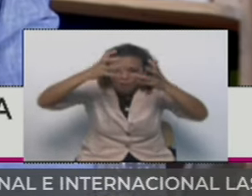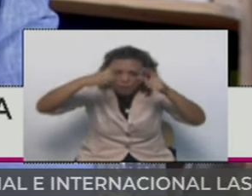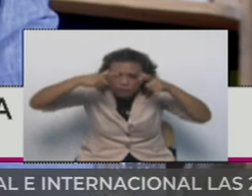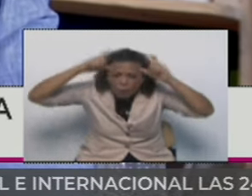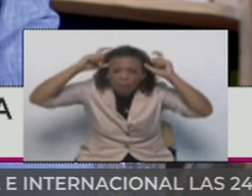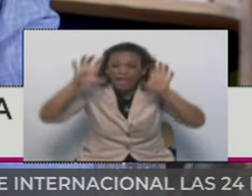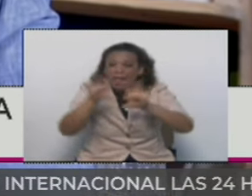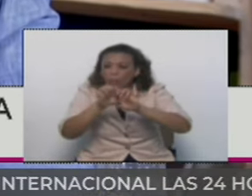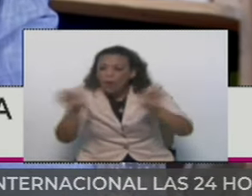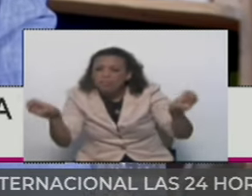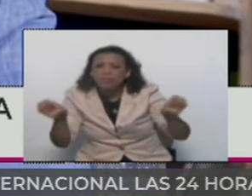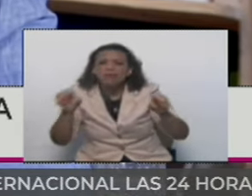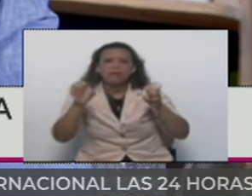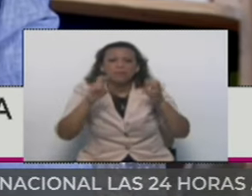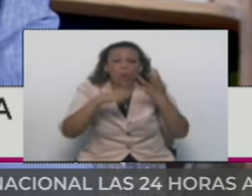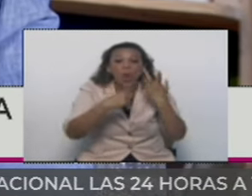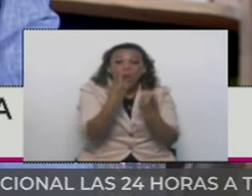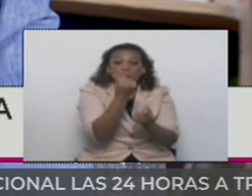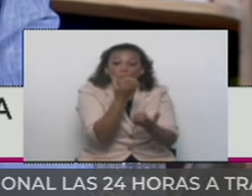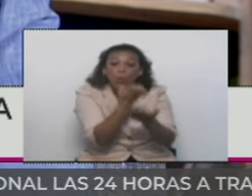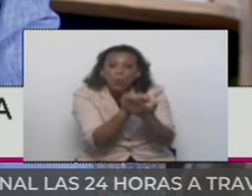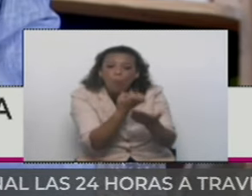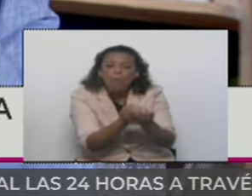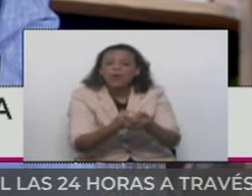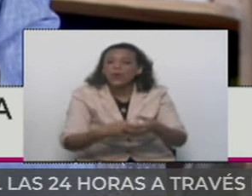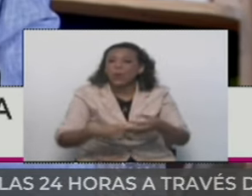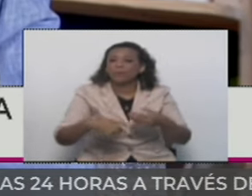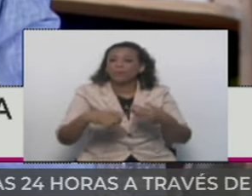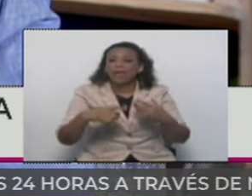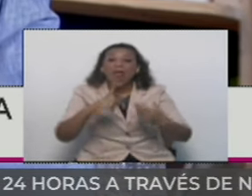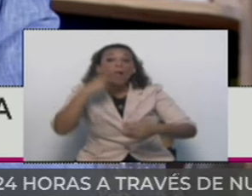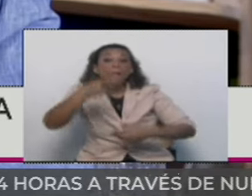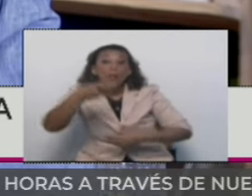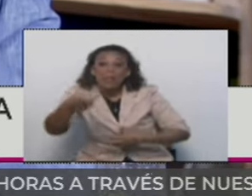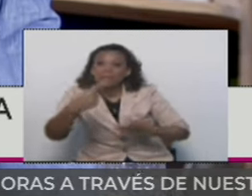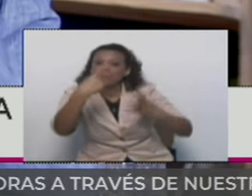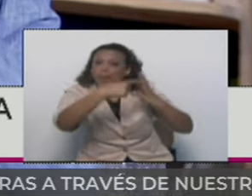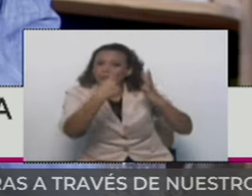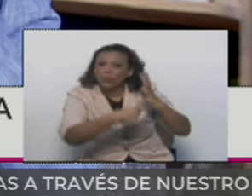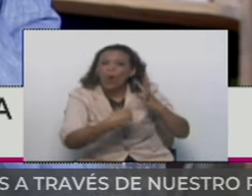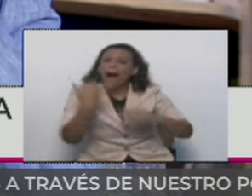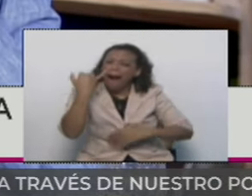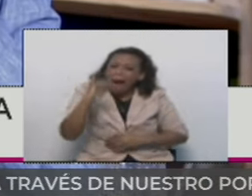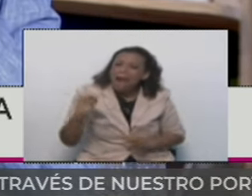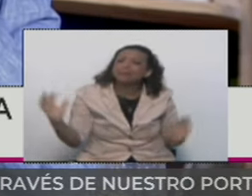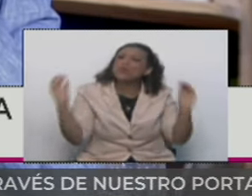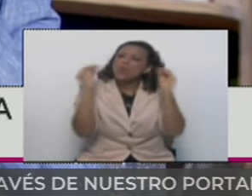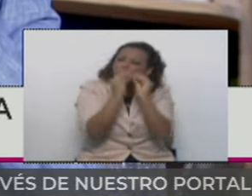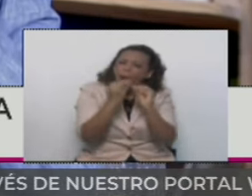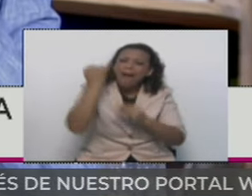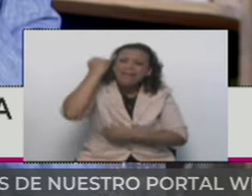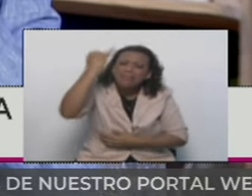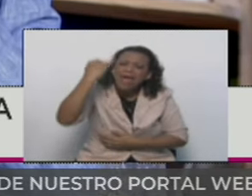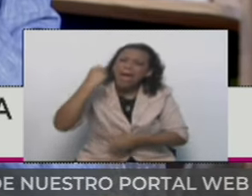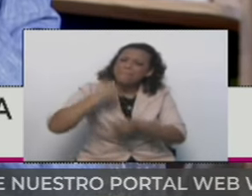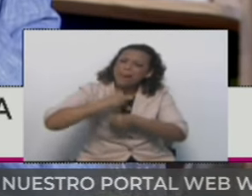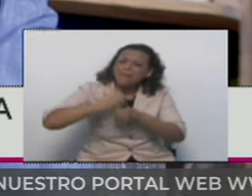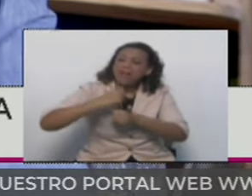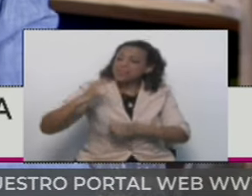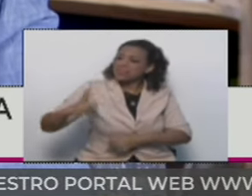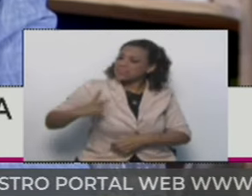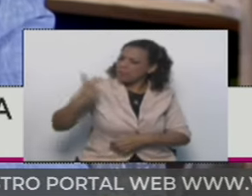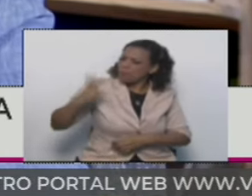educativo, en el económico, en el político. Tenemos coincidencias políticas y diplomáticas